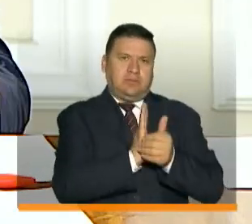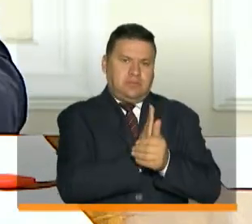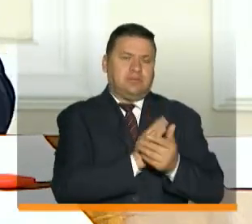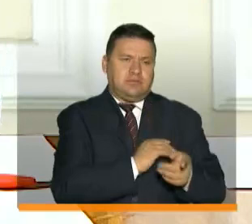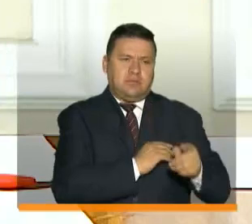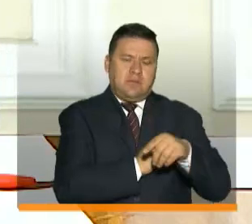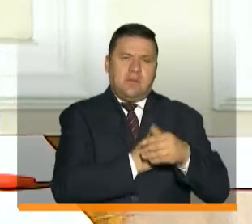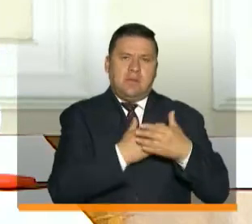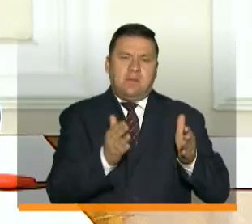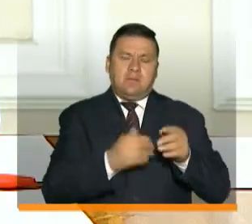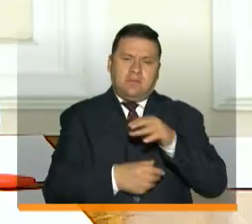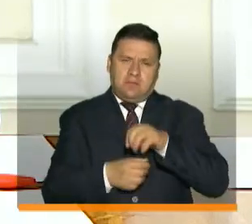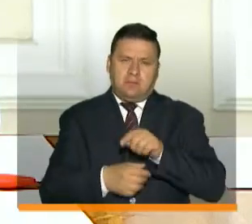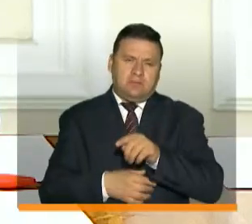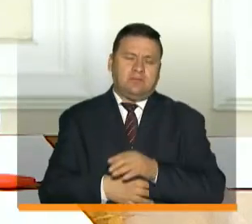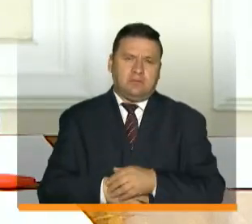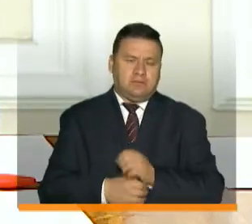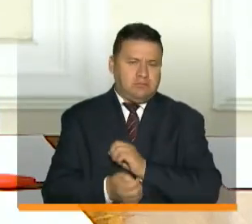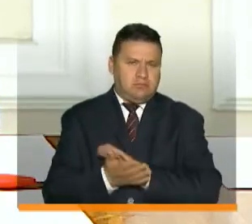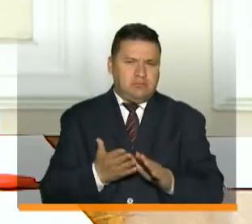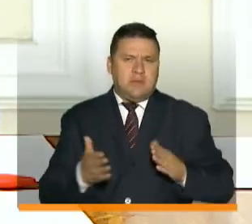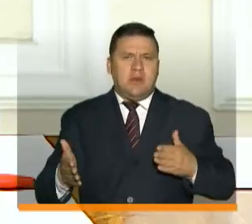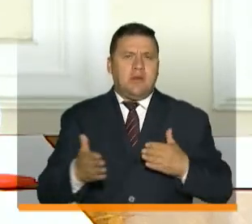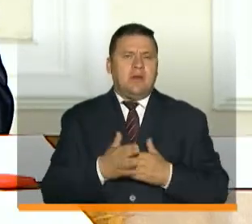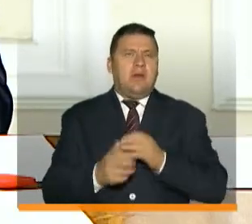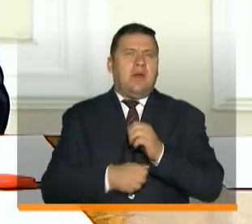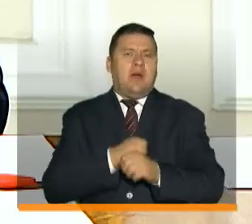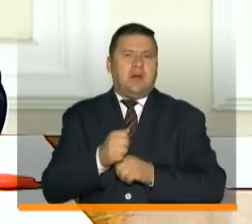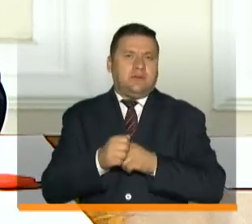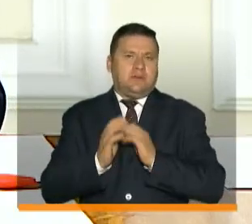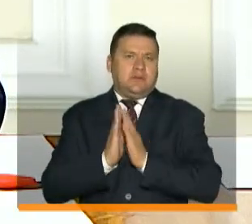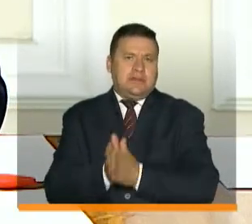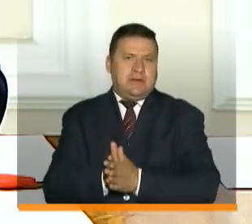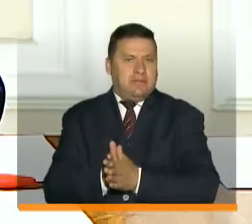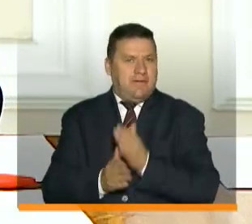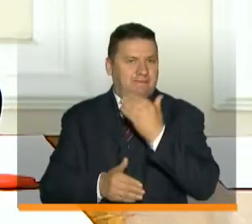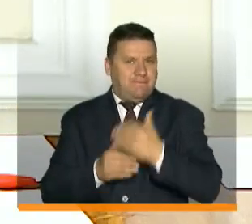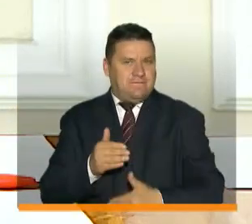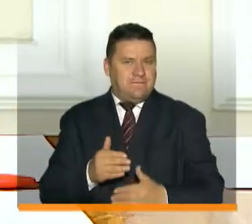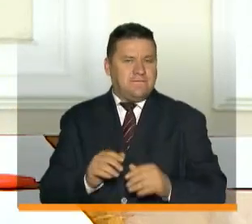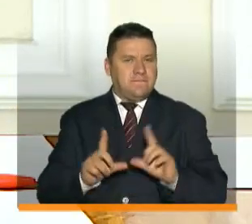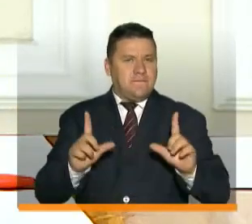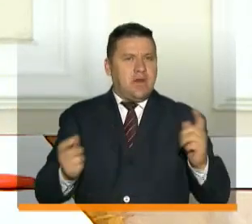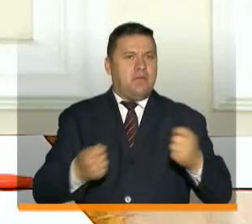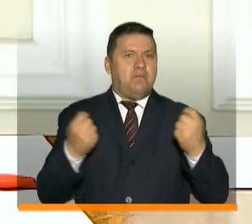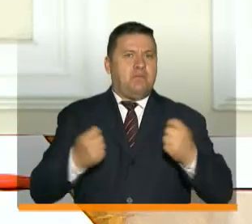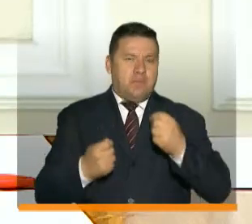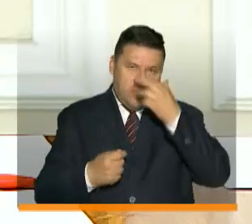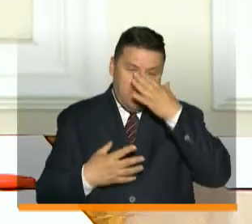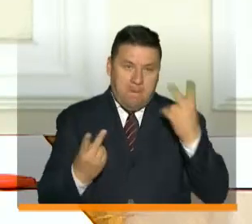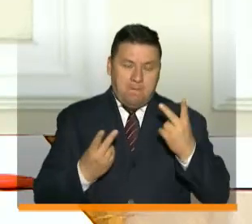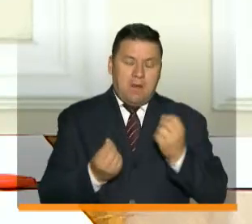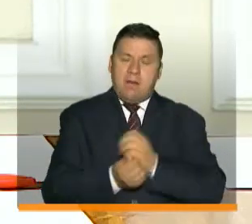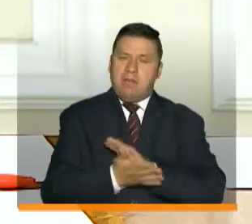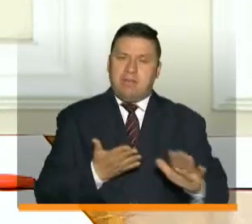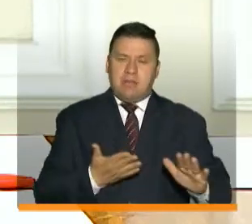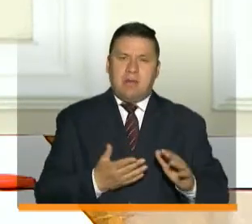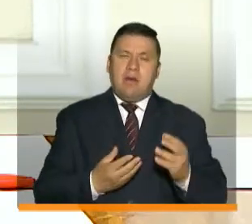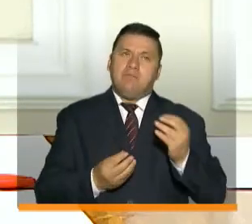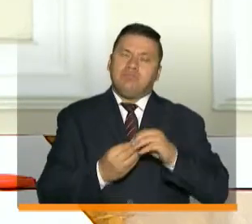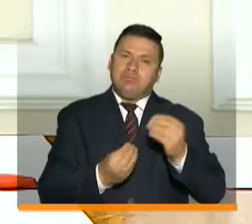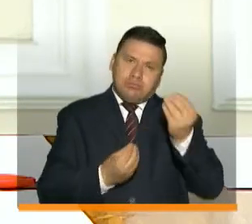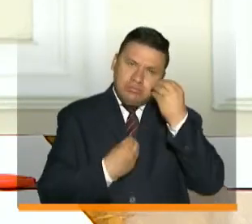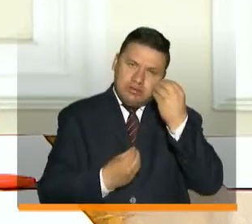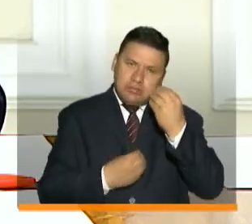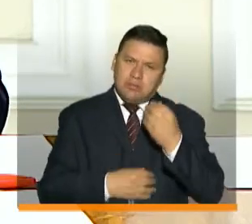y va a estar disponible de manera gratuita hasta finales del año, pero representa también un hito en un elemento fundamental de la formación.